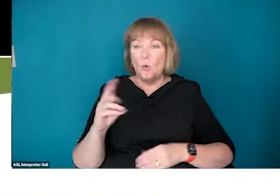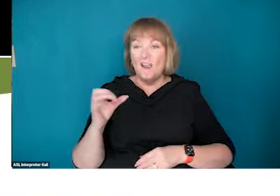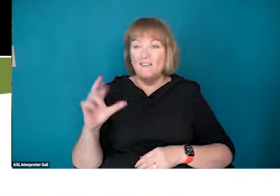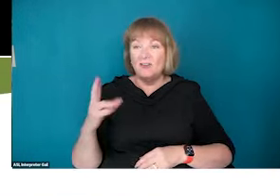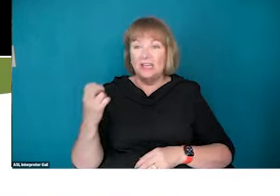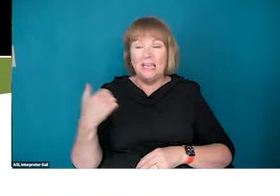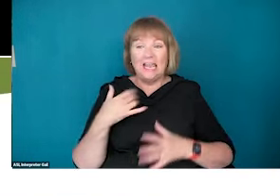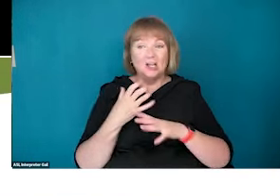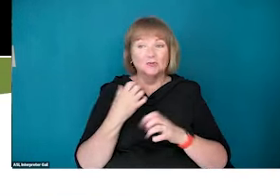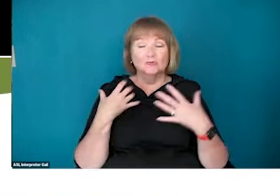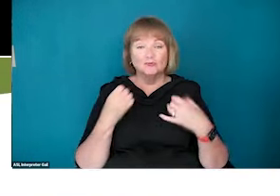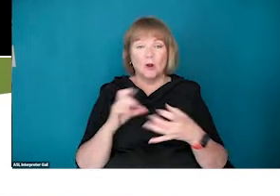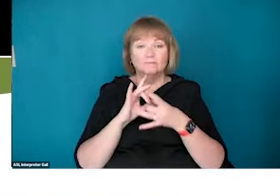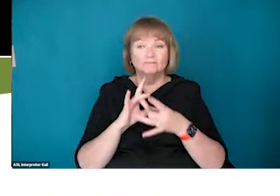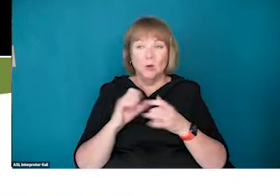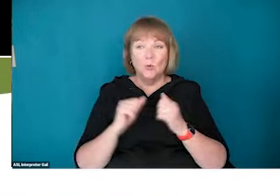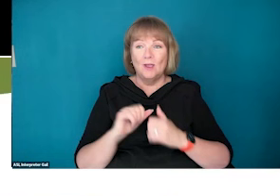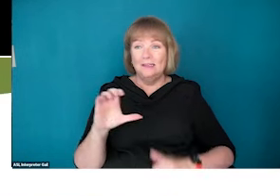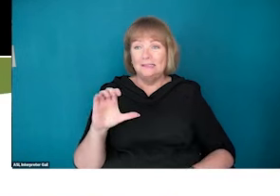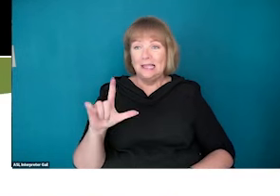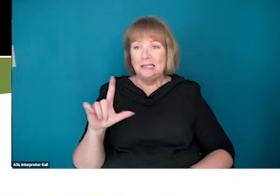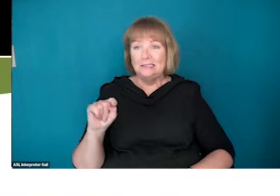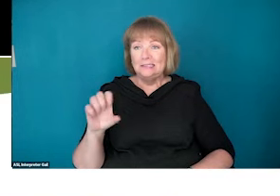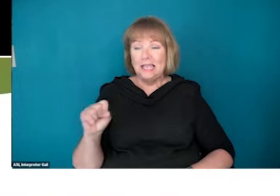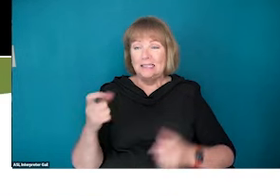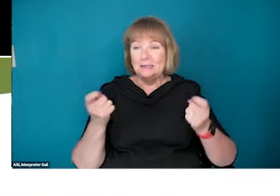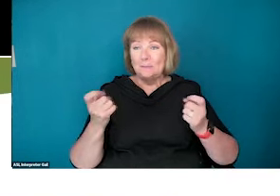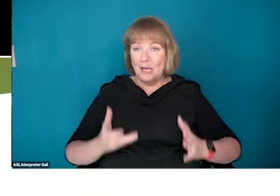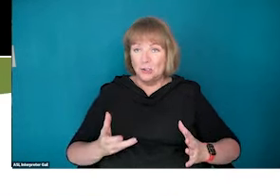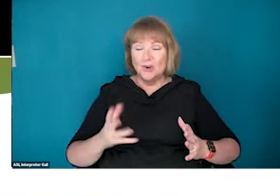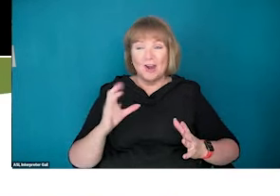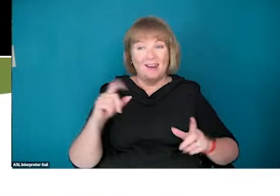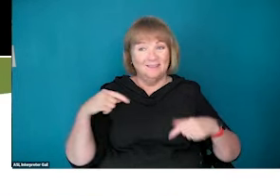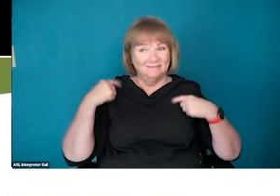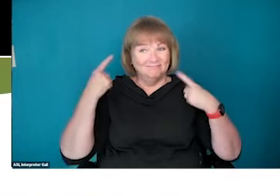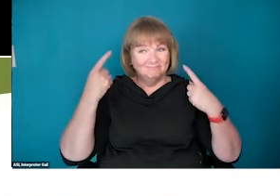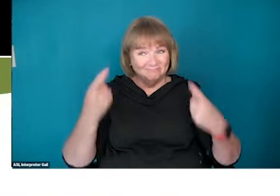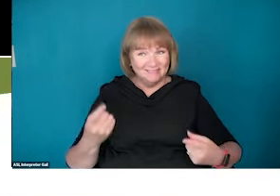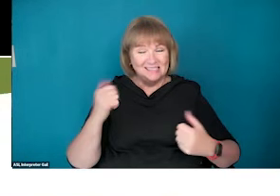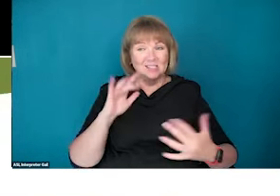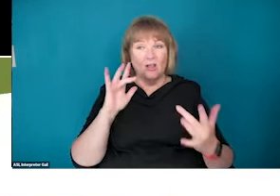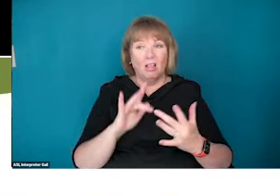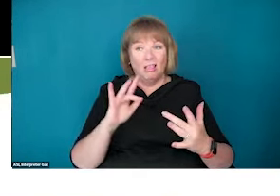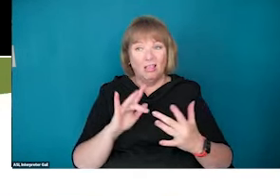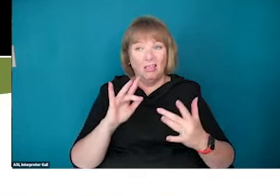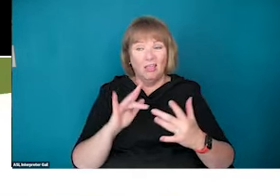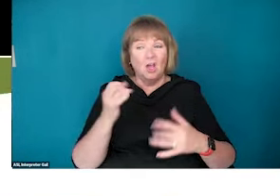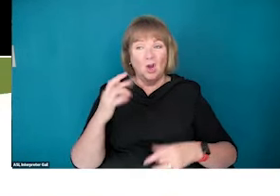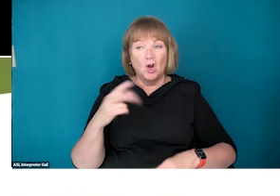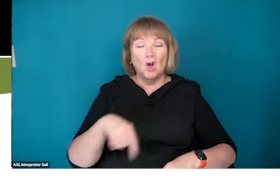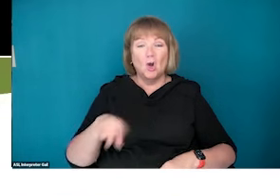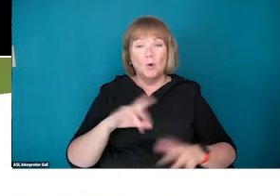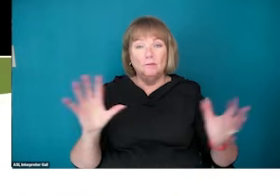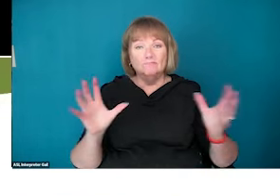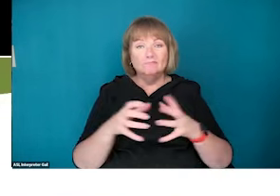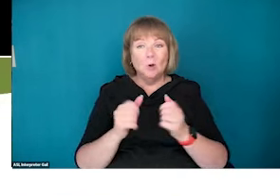se reúne con ella y puede hablar con ella sobre decisiones que uno tiene que tomar en el